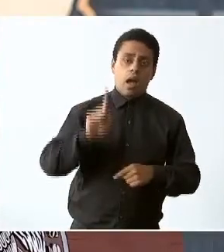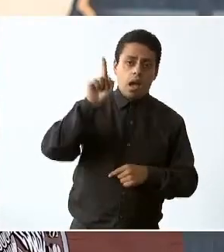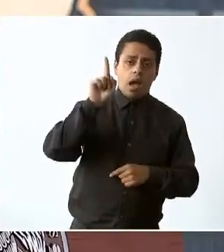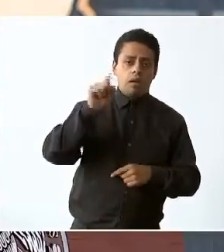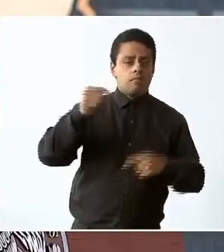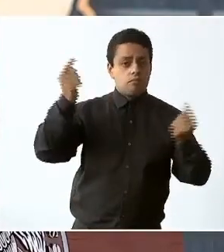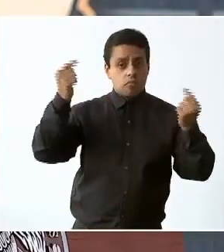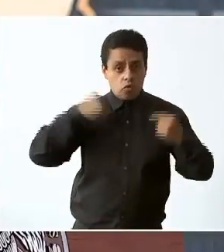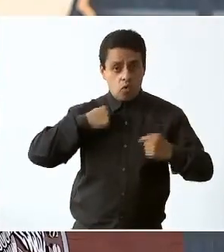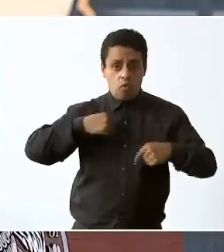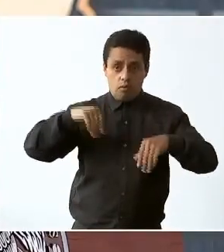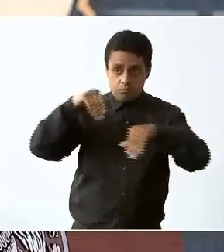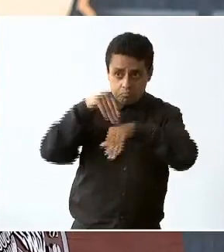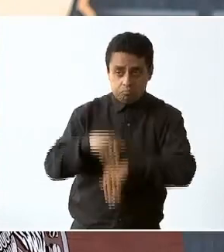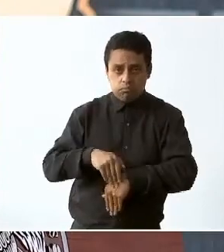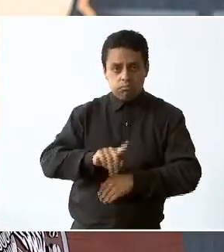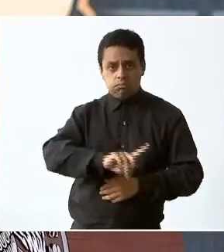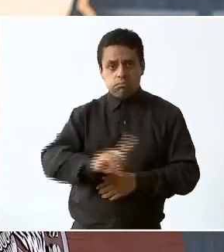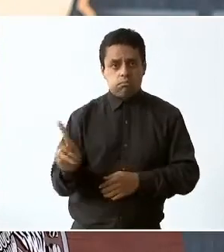arriba.